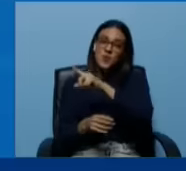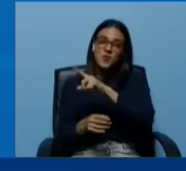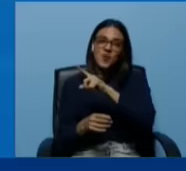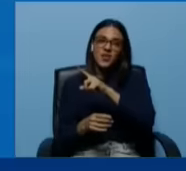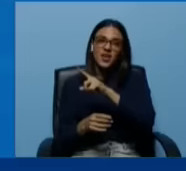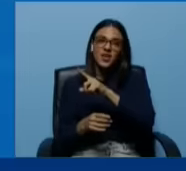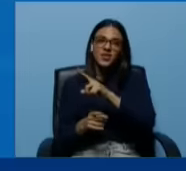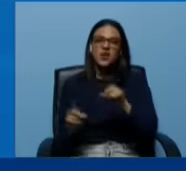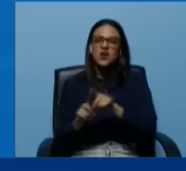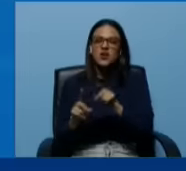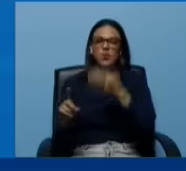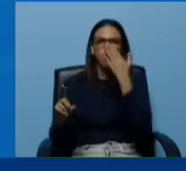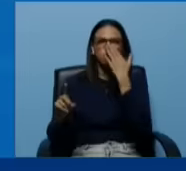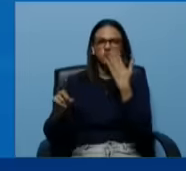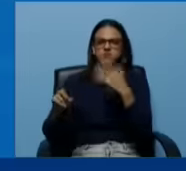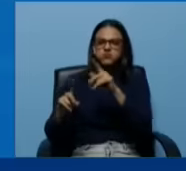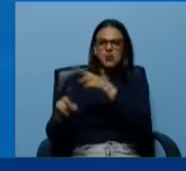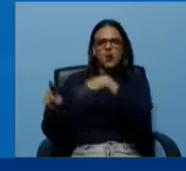depauperado,